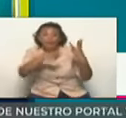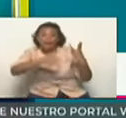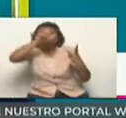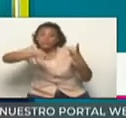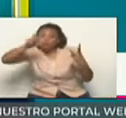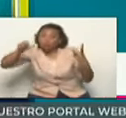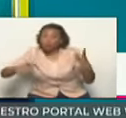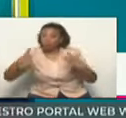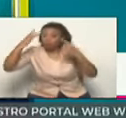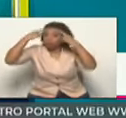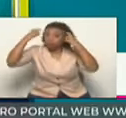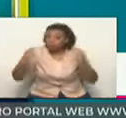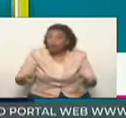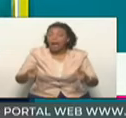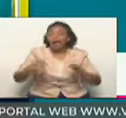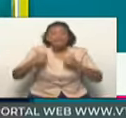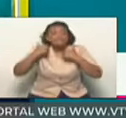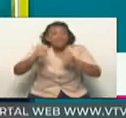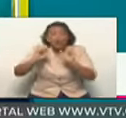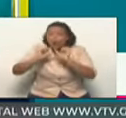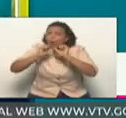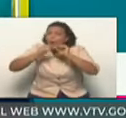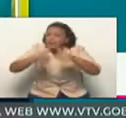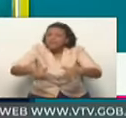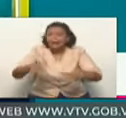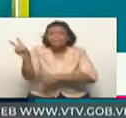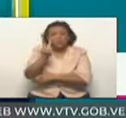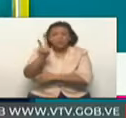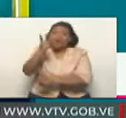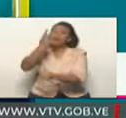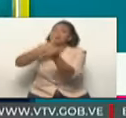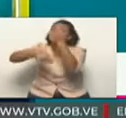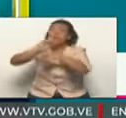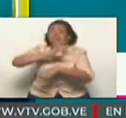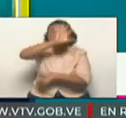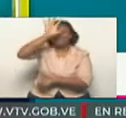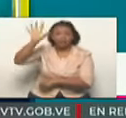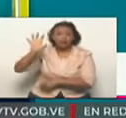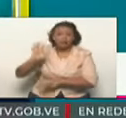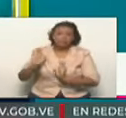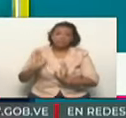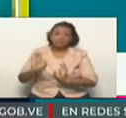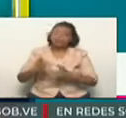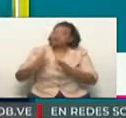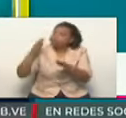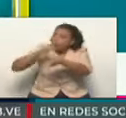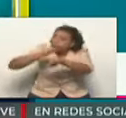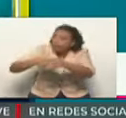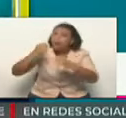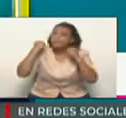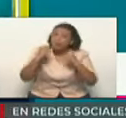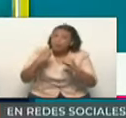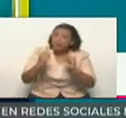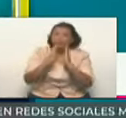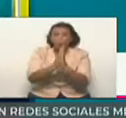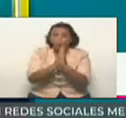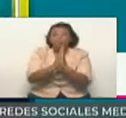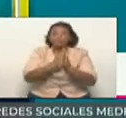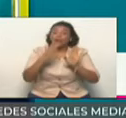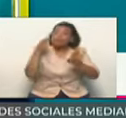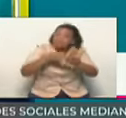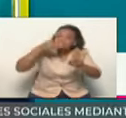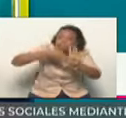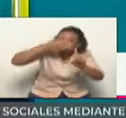fijar duro la pauta de una Venezuela exportadora. Insisto, así como insistí